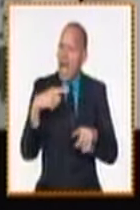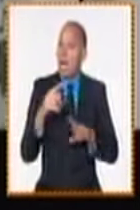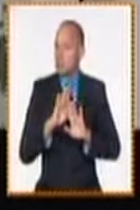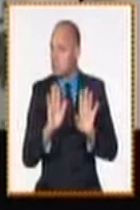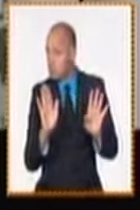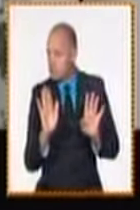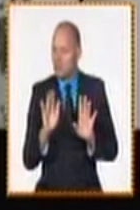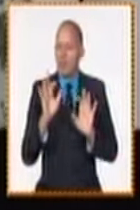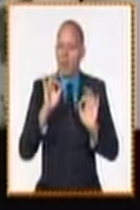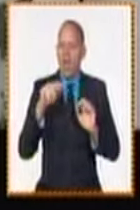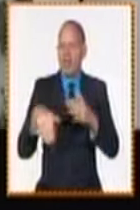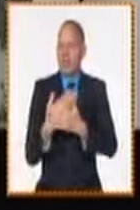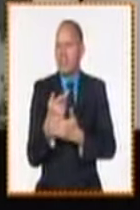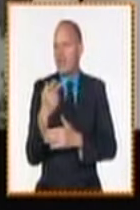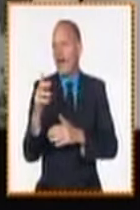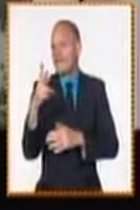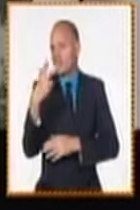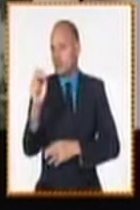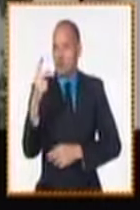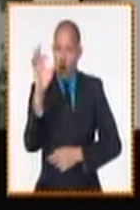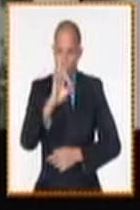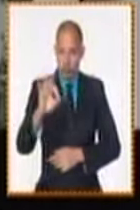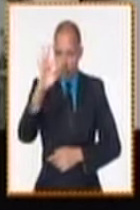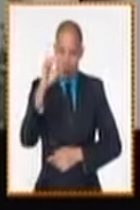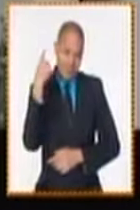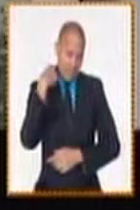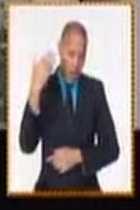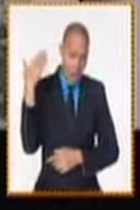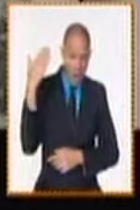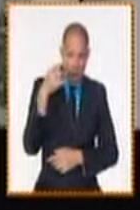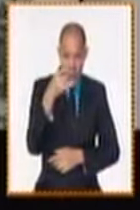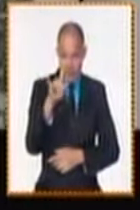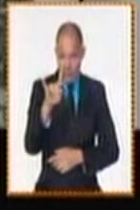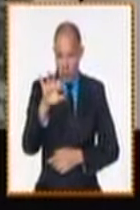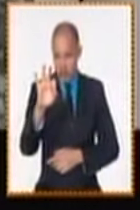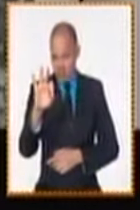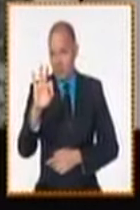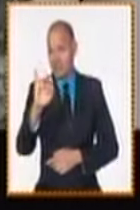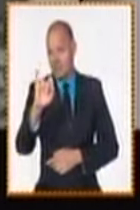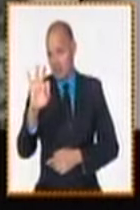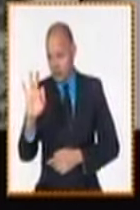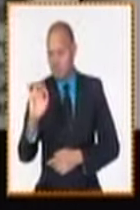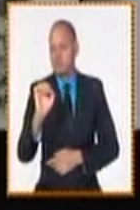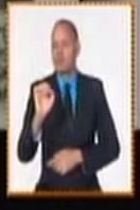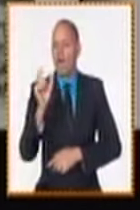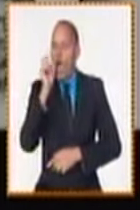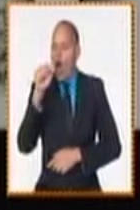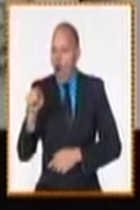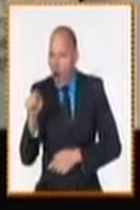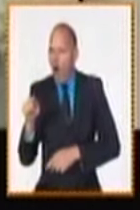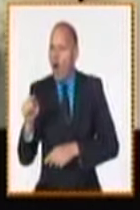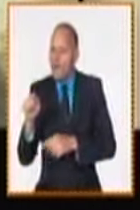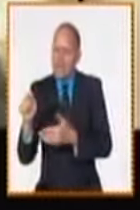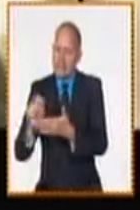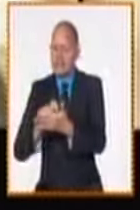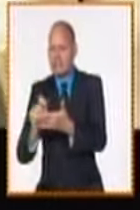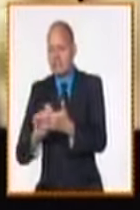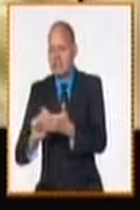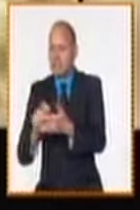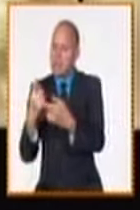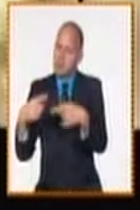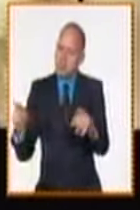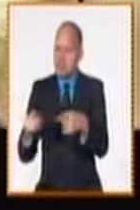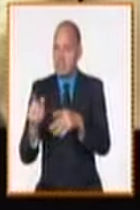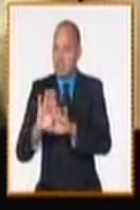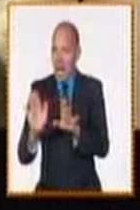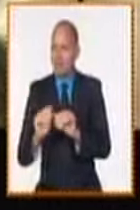madrugada memorable del 20 de octubre de 1868, ya los bayameses tarareaban la música de un canto que Perucho escribió desde su